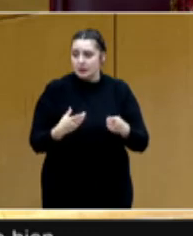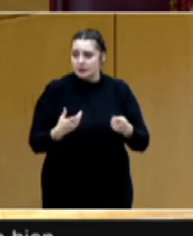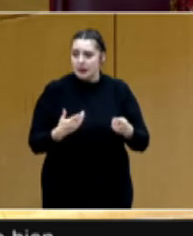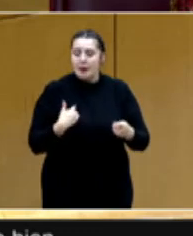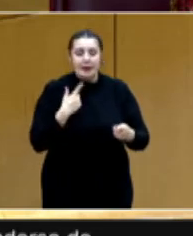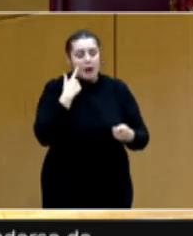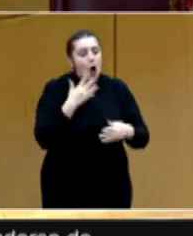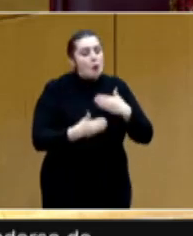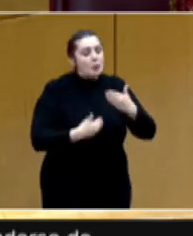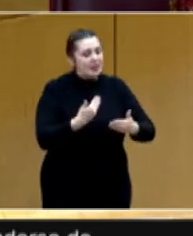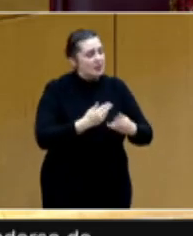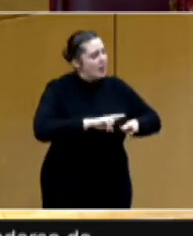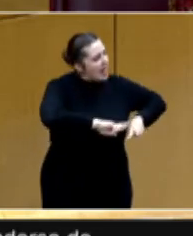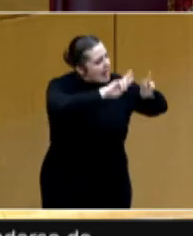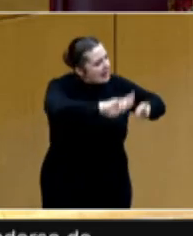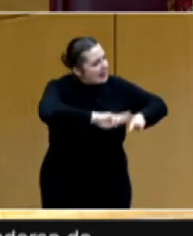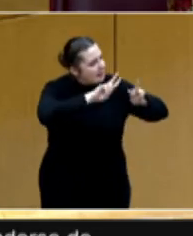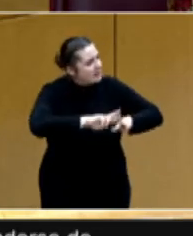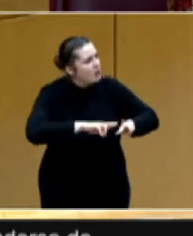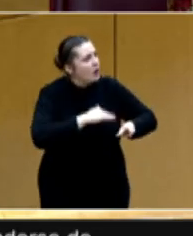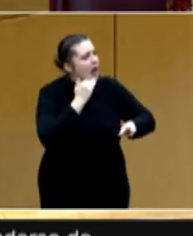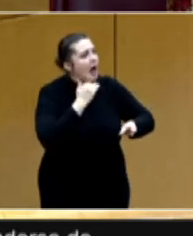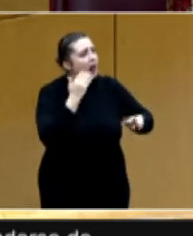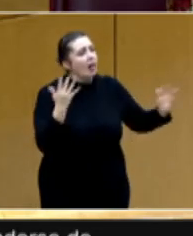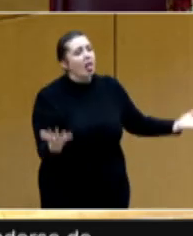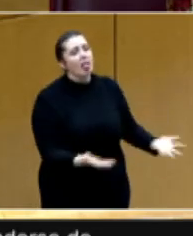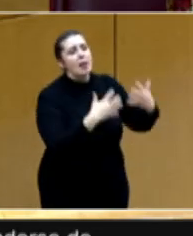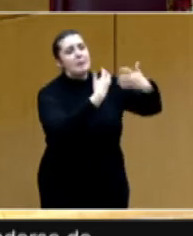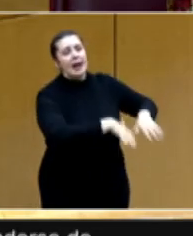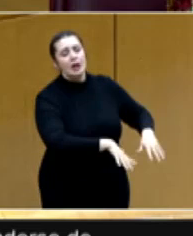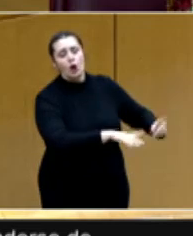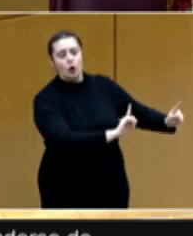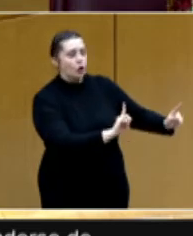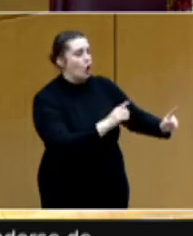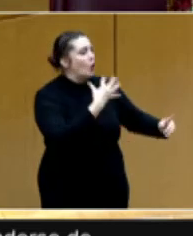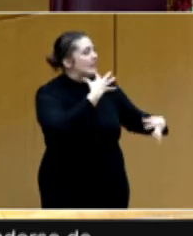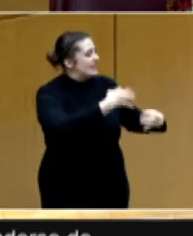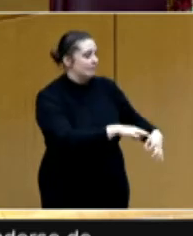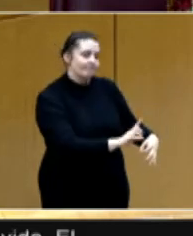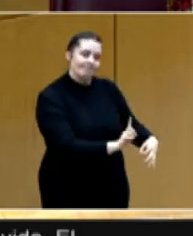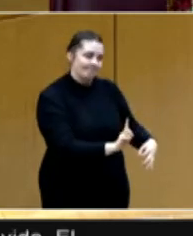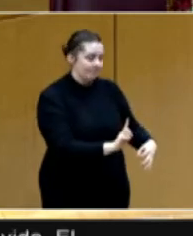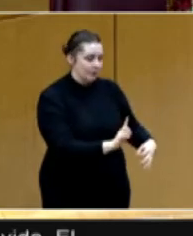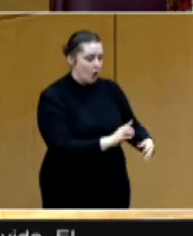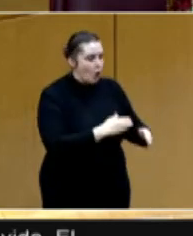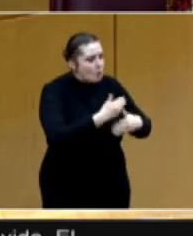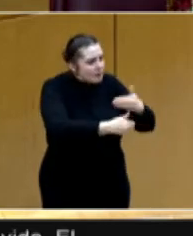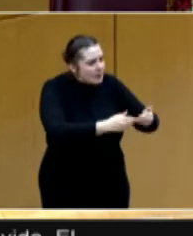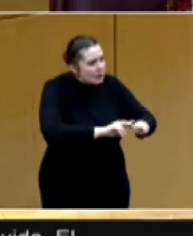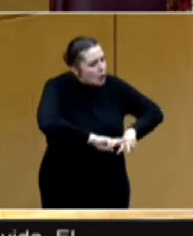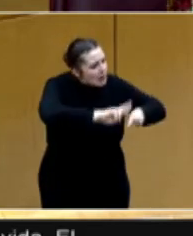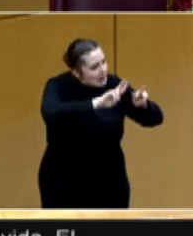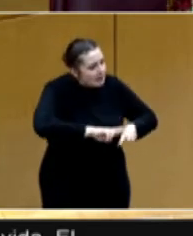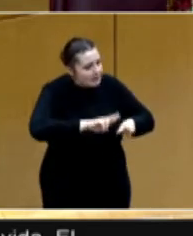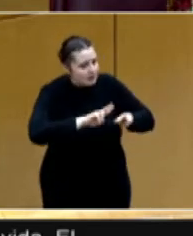proceso de revisión no es algo meramente mecánico o muy simple la revisión de un procedimiento supone